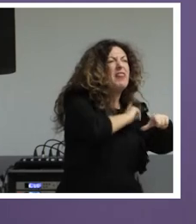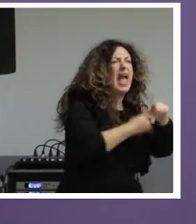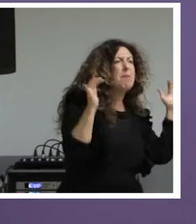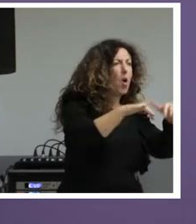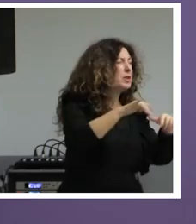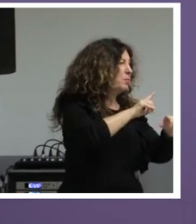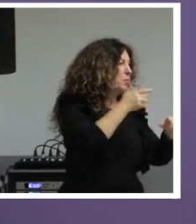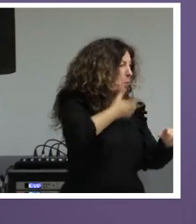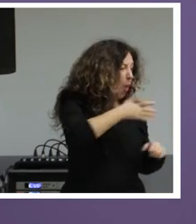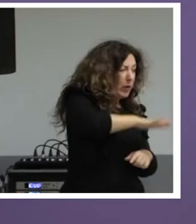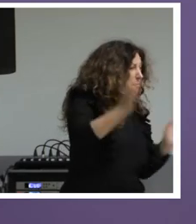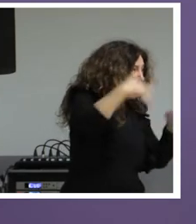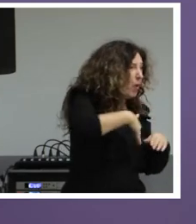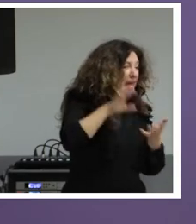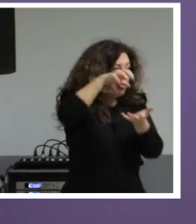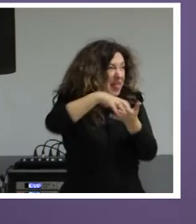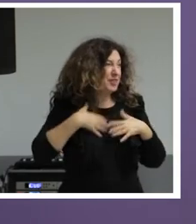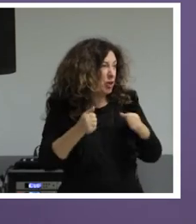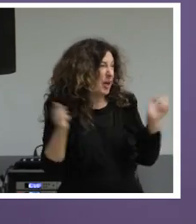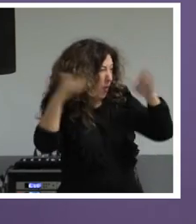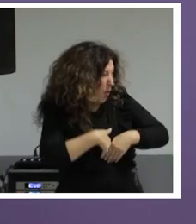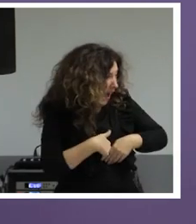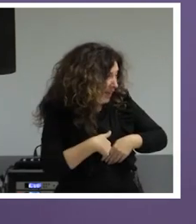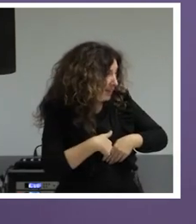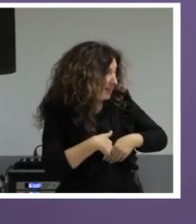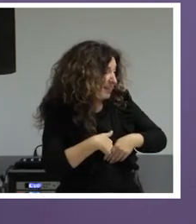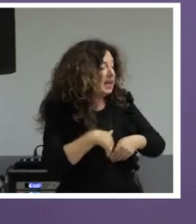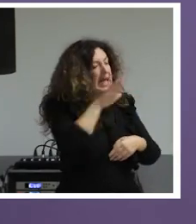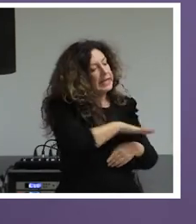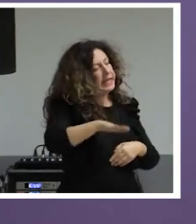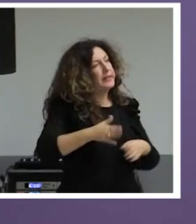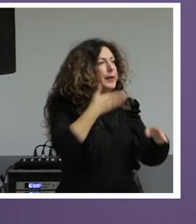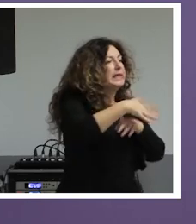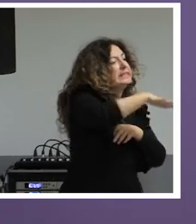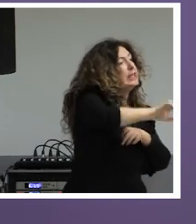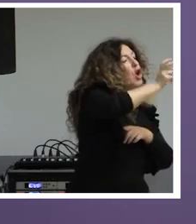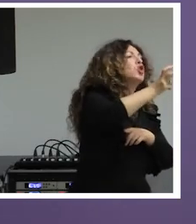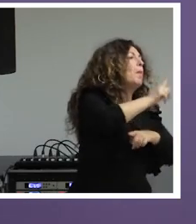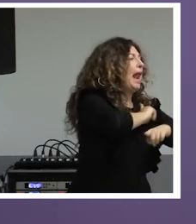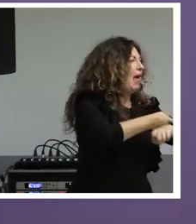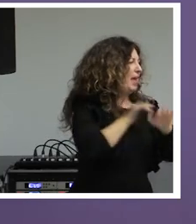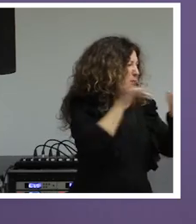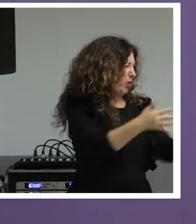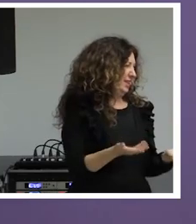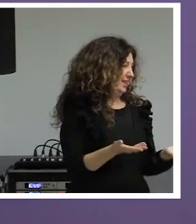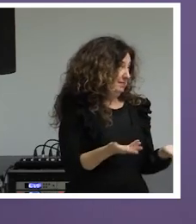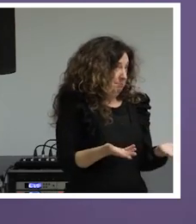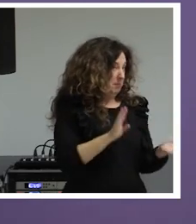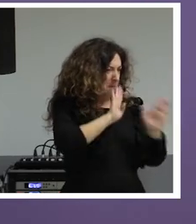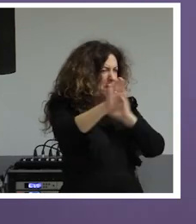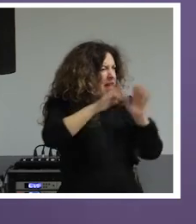edificio para poner edificios de lujo edificios de lujo y no existe un polideportivo municipal